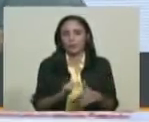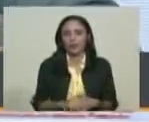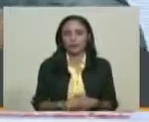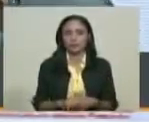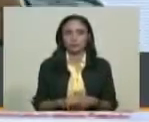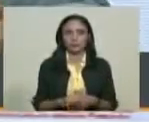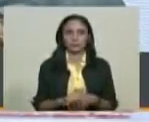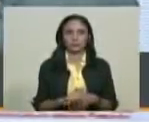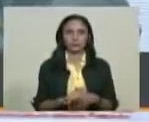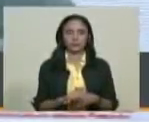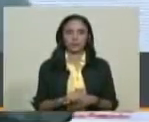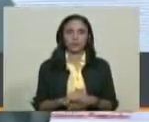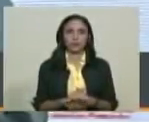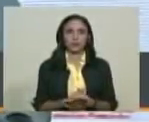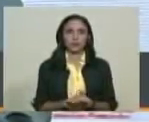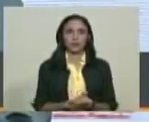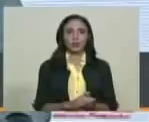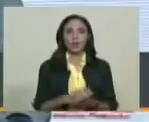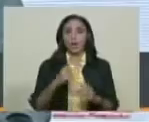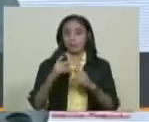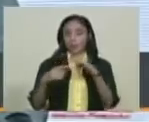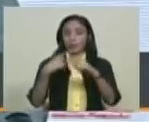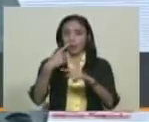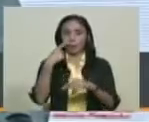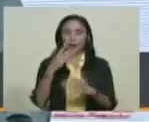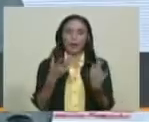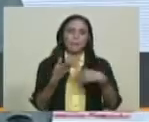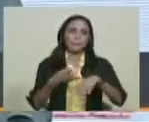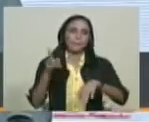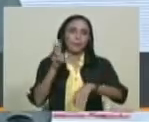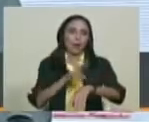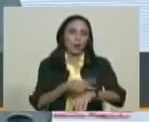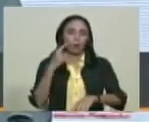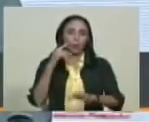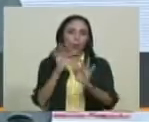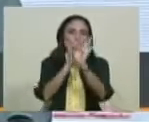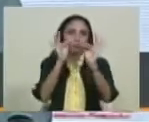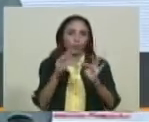Pero después va acompañado de los delitos cometidos